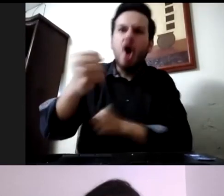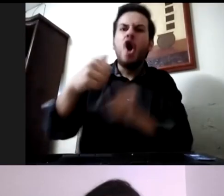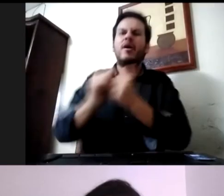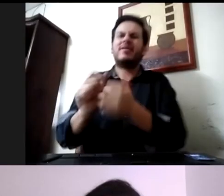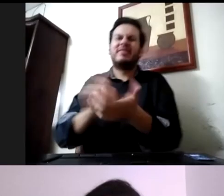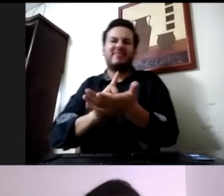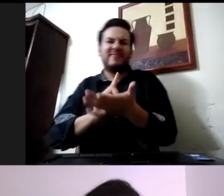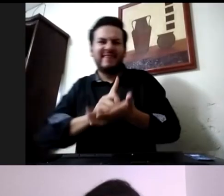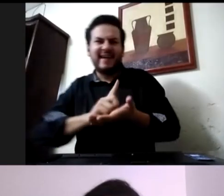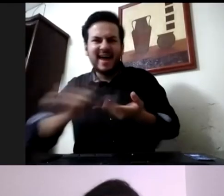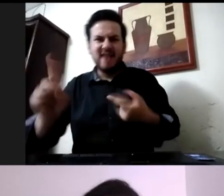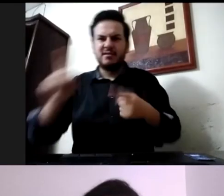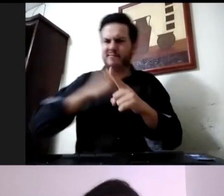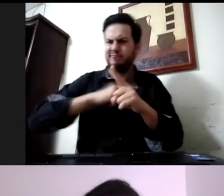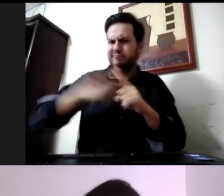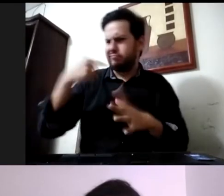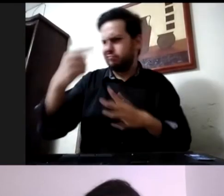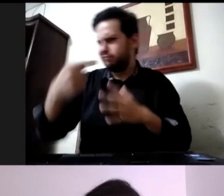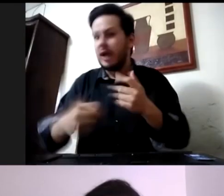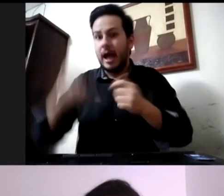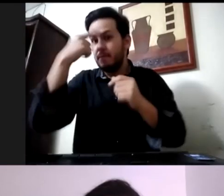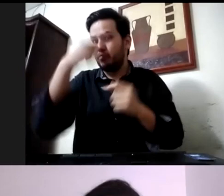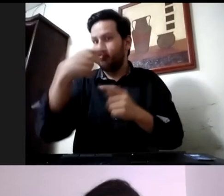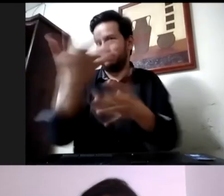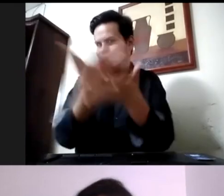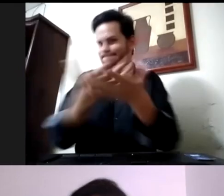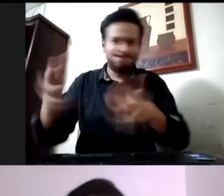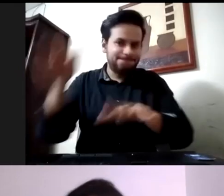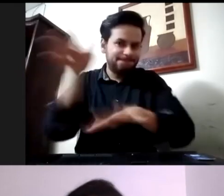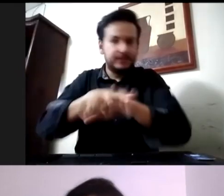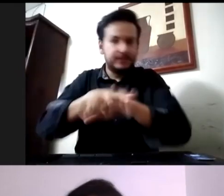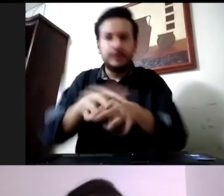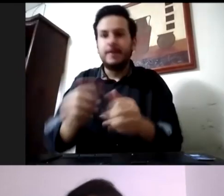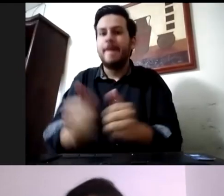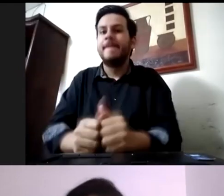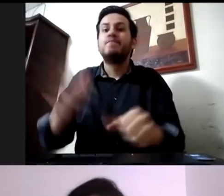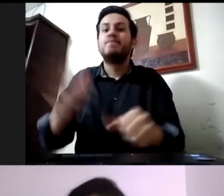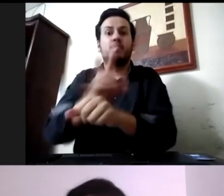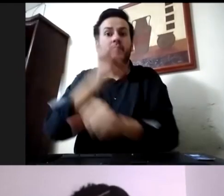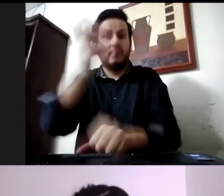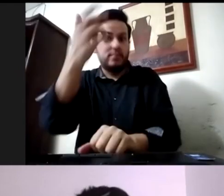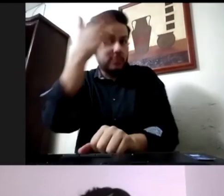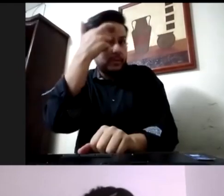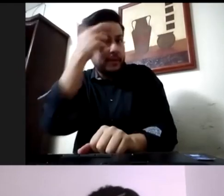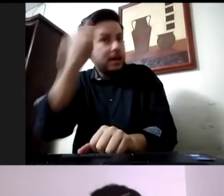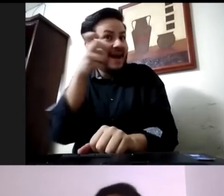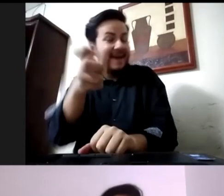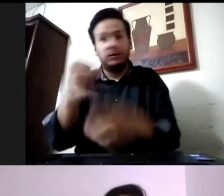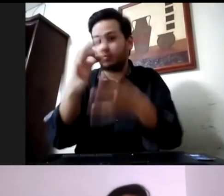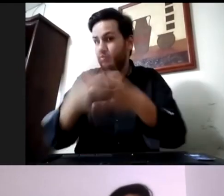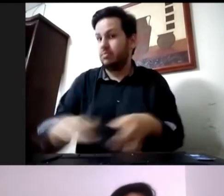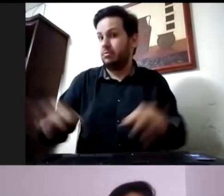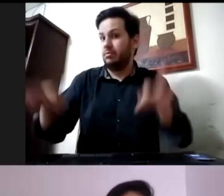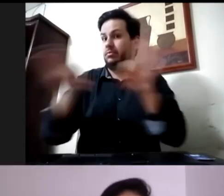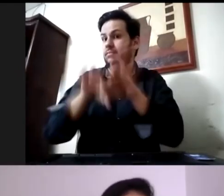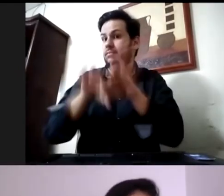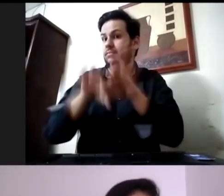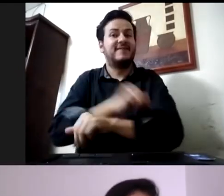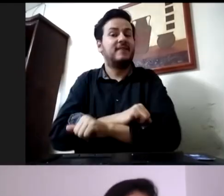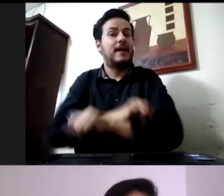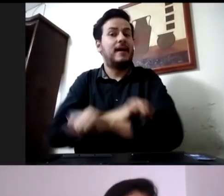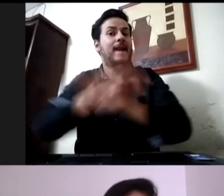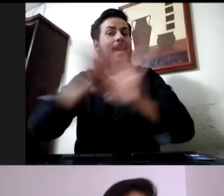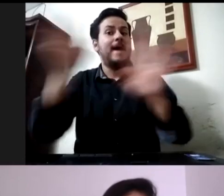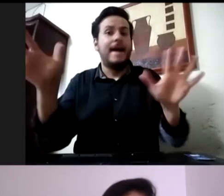violencia para sus integrantes. Yo creo que en este momento, uno de los mensajes más claros del Estado mexicano, y por eso